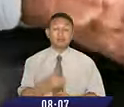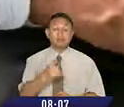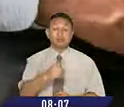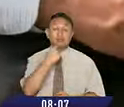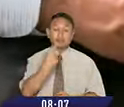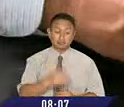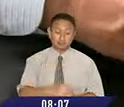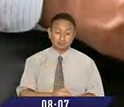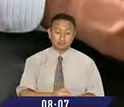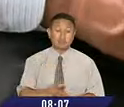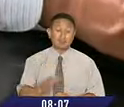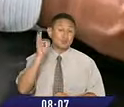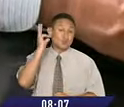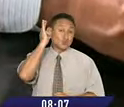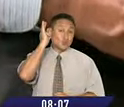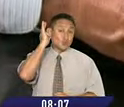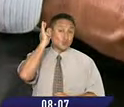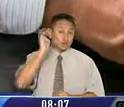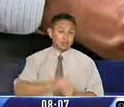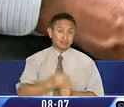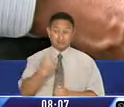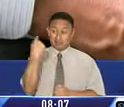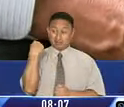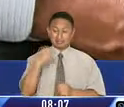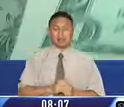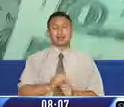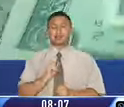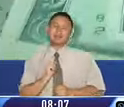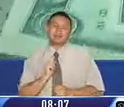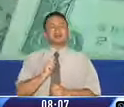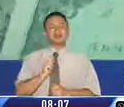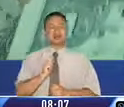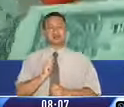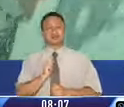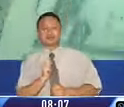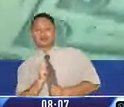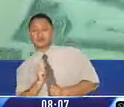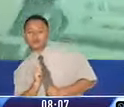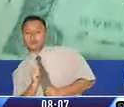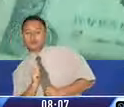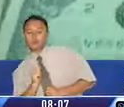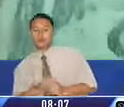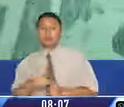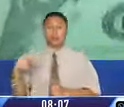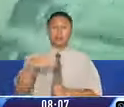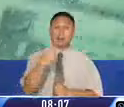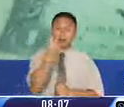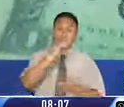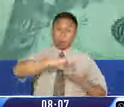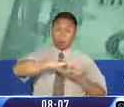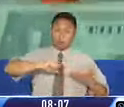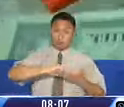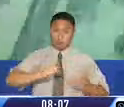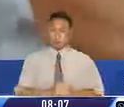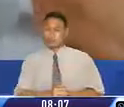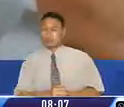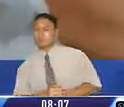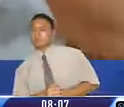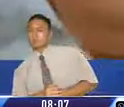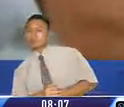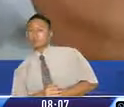imaginó que la chica bonita que estaba en la fila de la ventanilla era quien hacía inteligencia del movimiento bancario que iba a realizar.